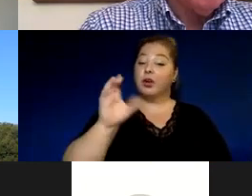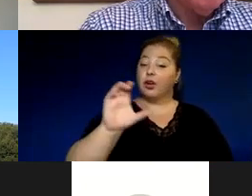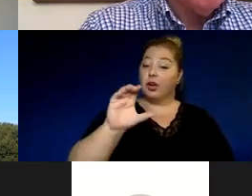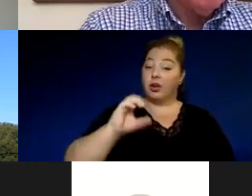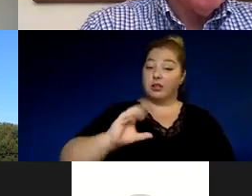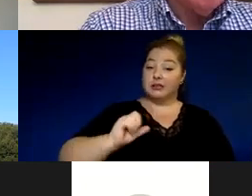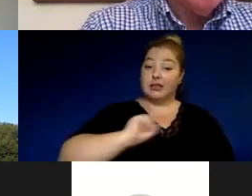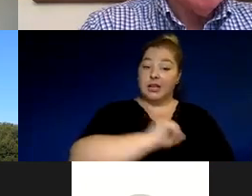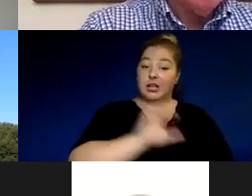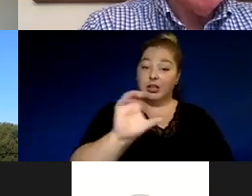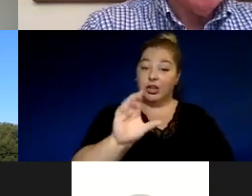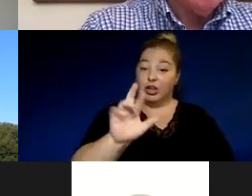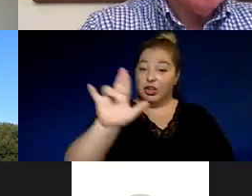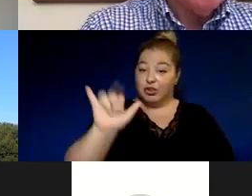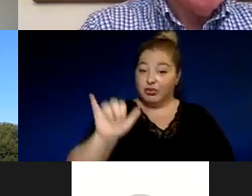Señora asambleísta,